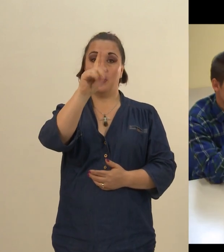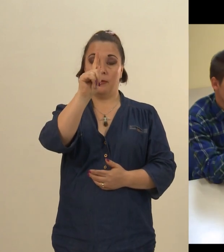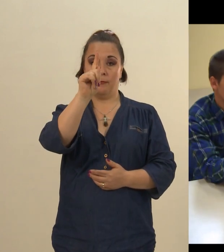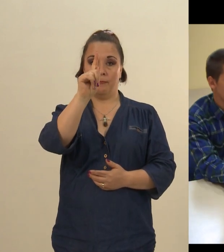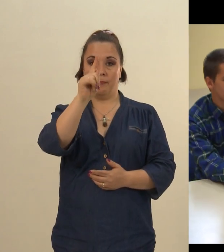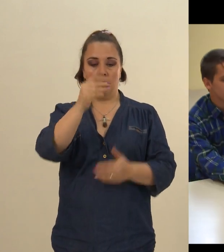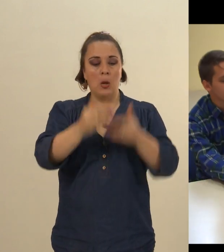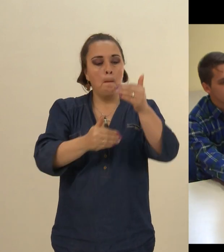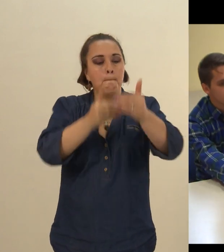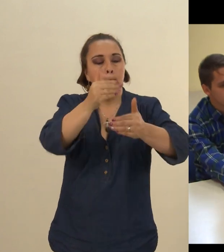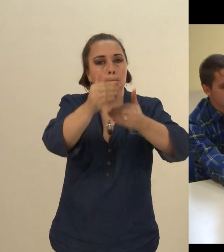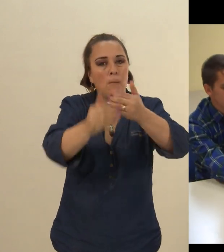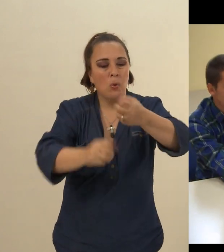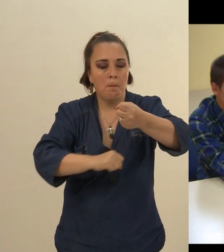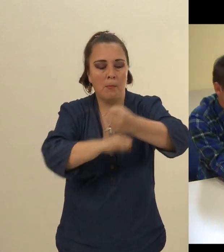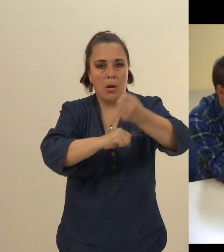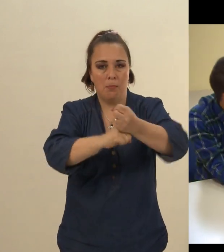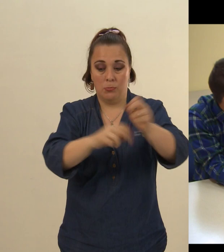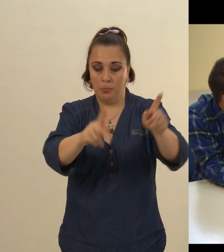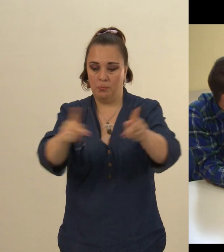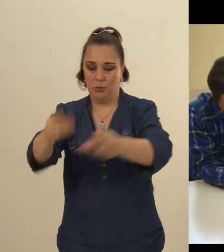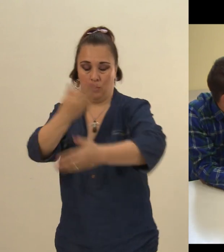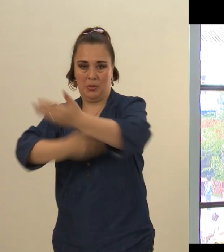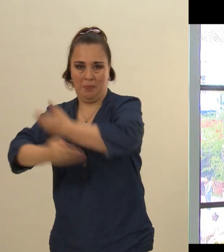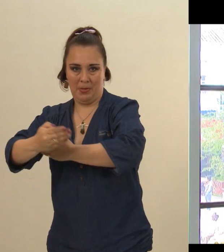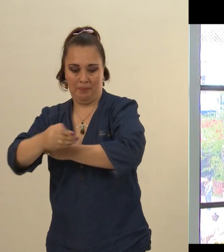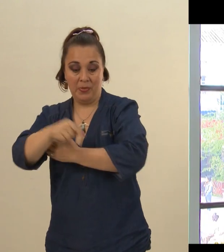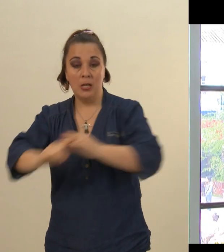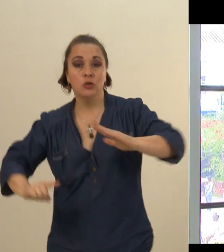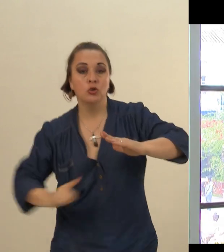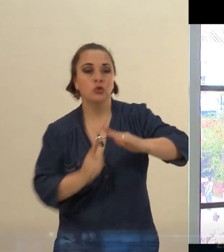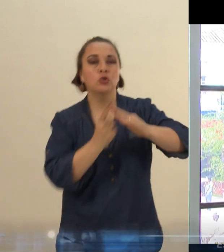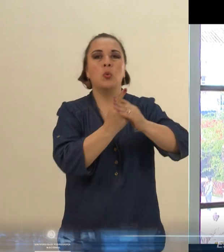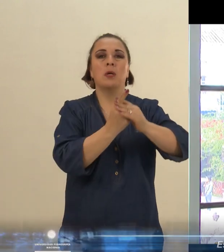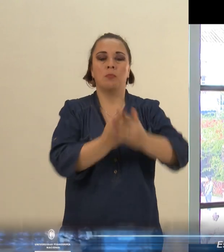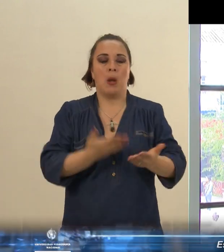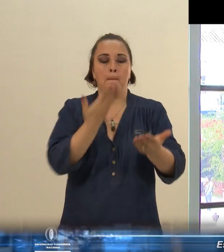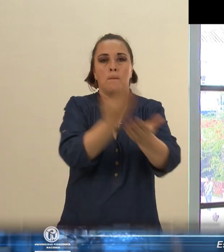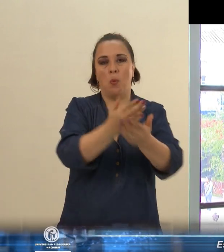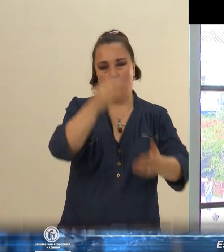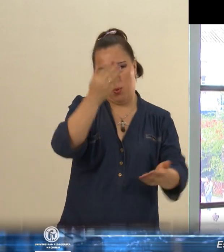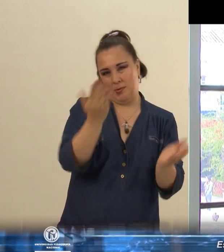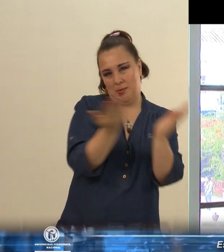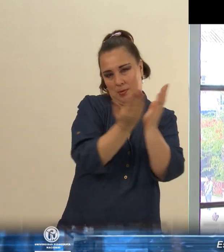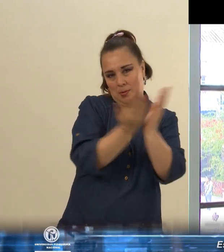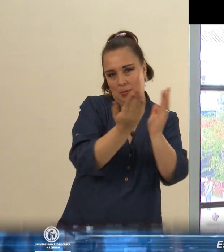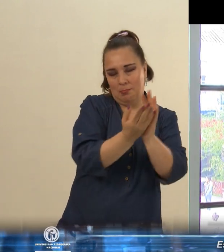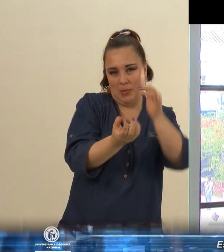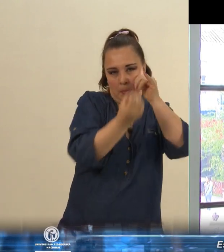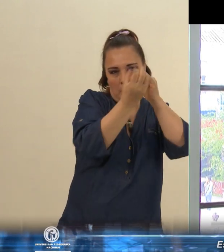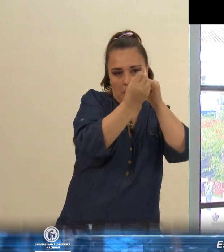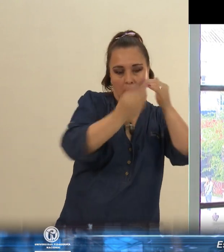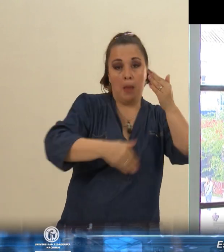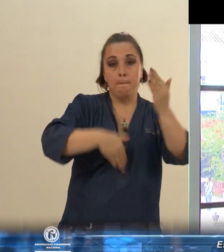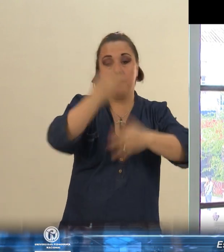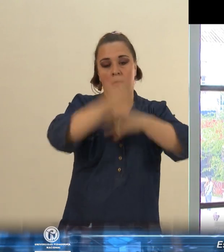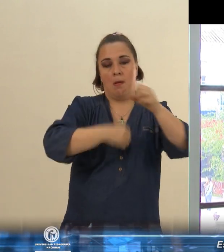un programa de apoyos para las personas con discapacidad que surge como una propuesta pedagógica de un proceso de investigación que iniciamos en el